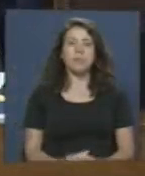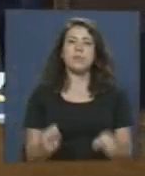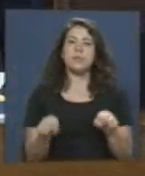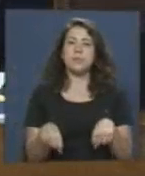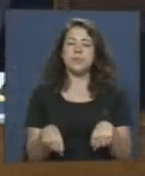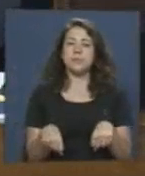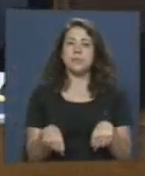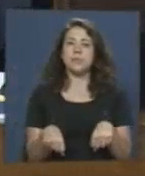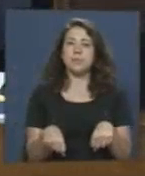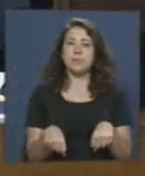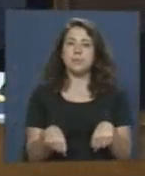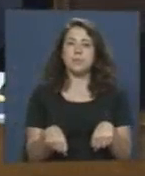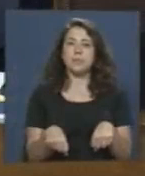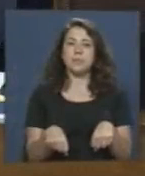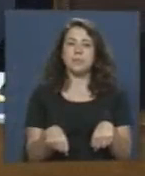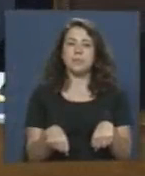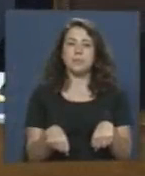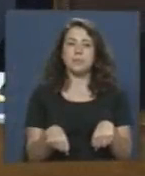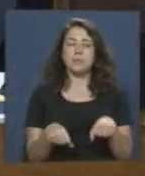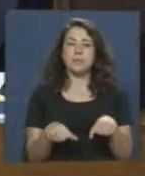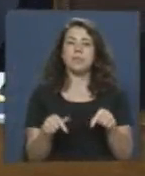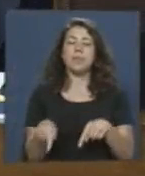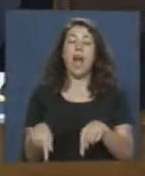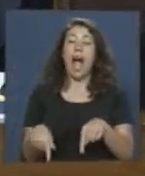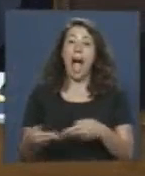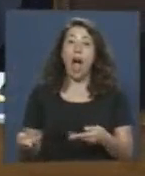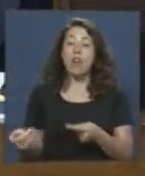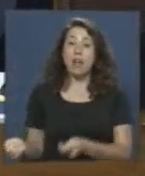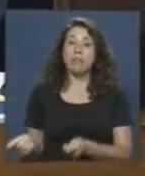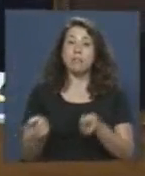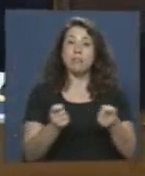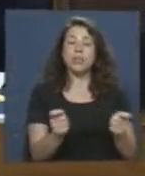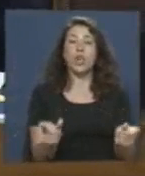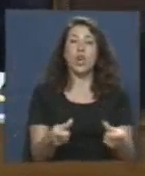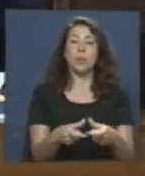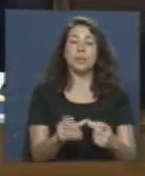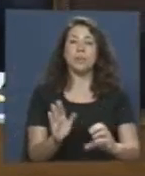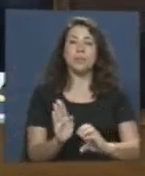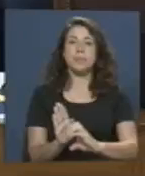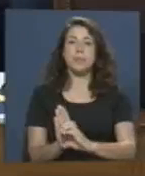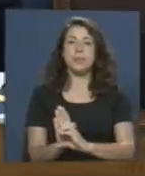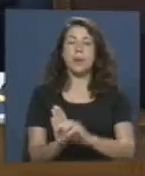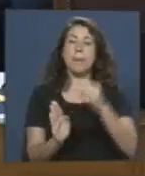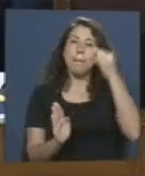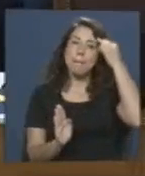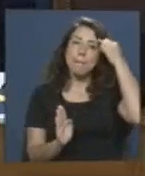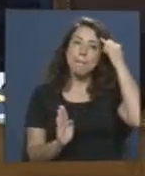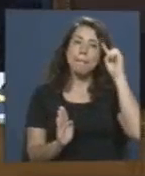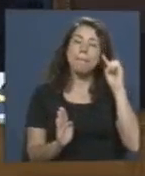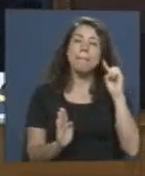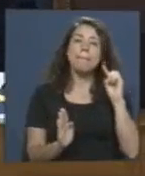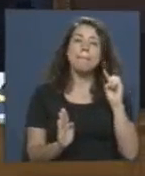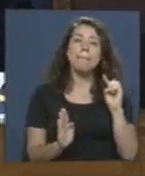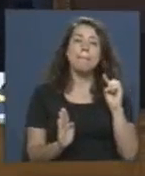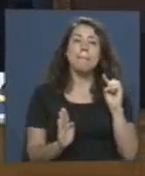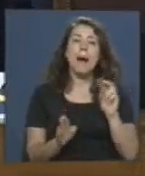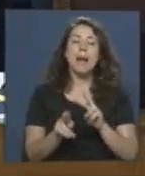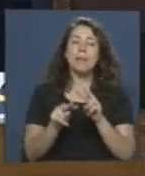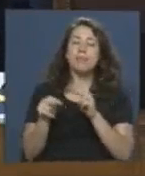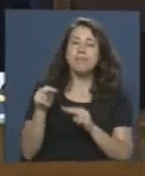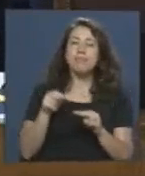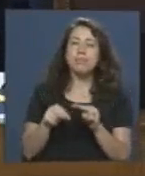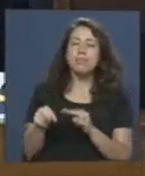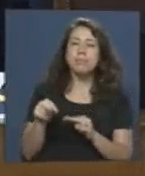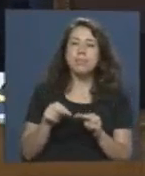Aprobado en general el proyecto. Pasa a la comisión. Pasa a la comisión de constitución para lo que signifique